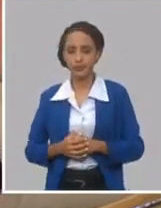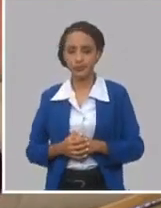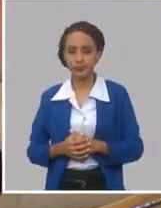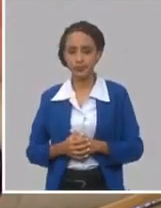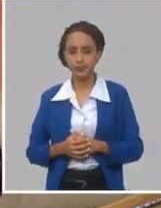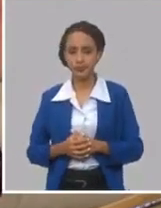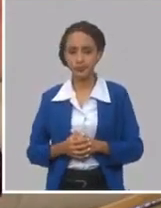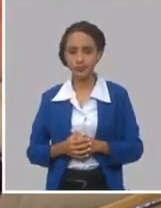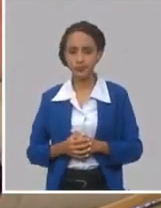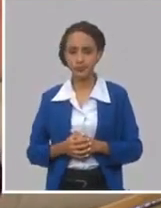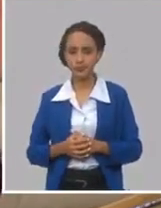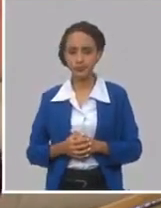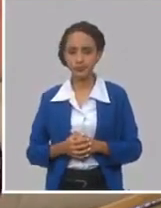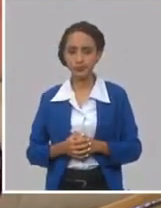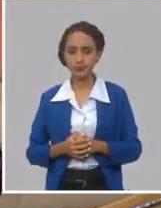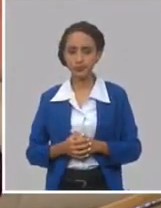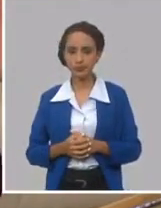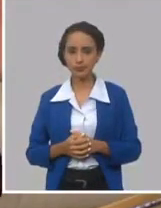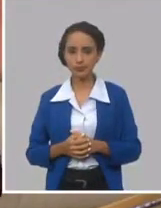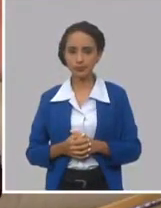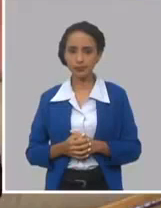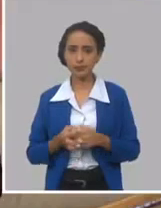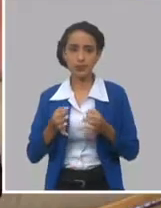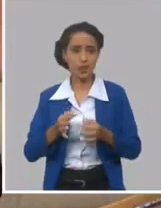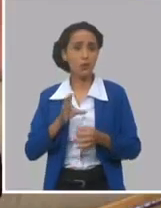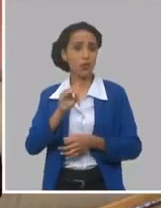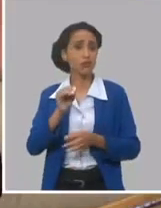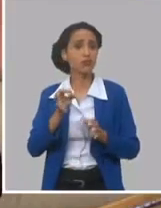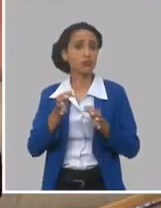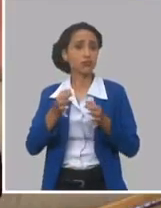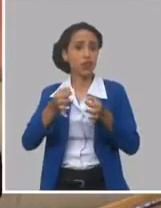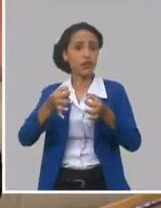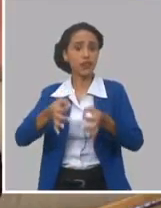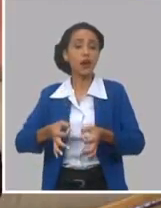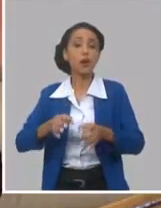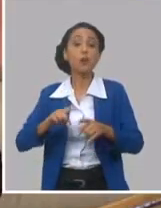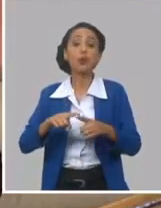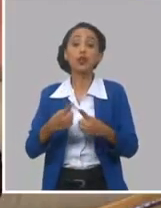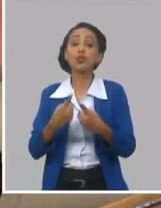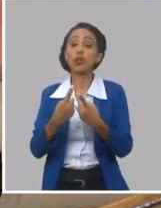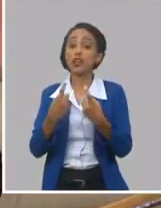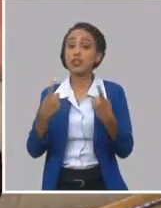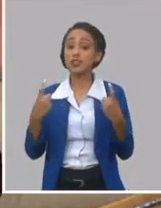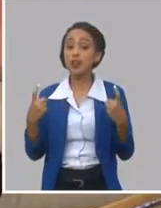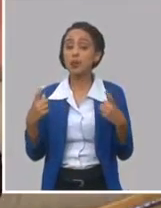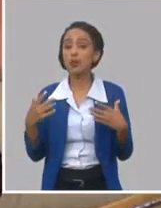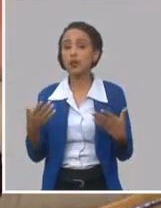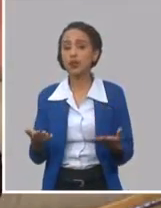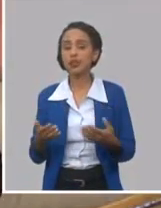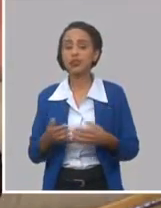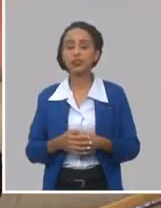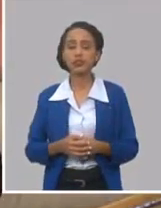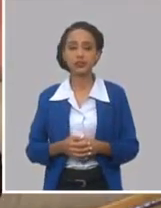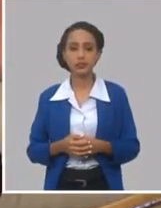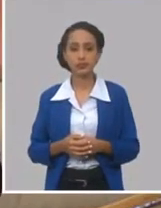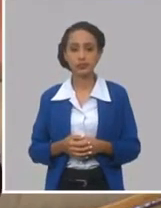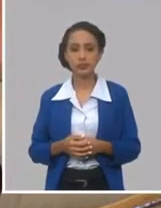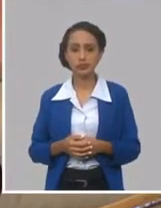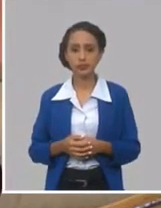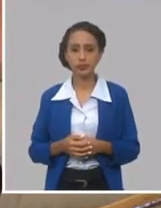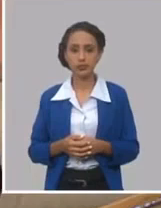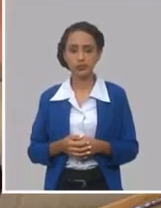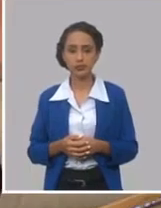verdadero prestigio con coherencia, con credibilidad. Y de ahí también la necesidad de formar